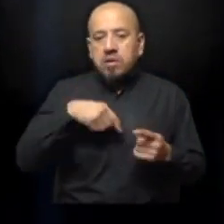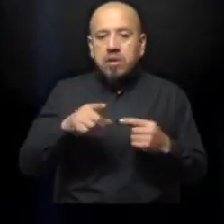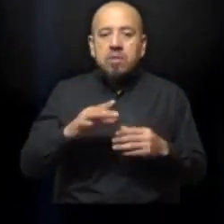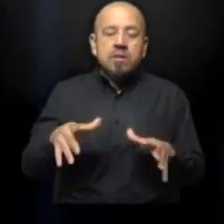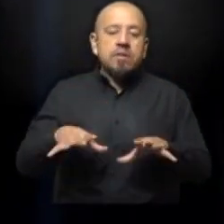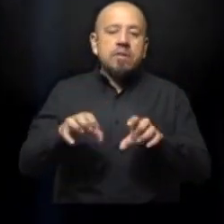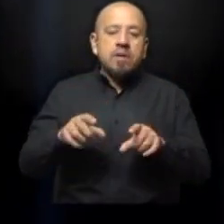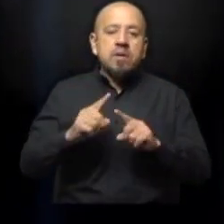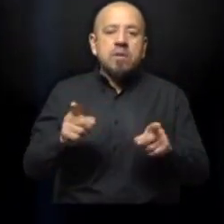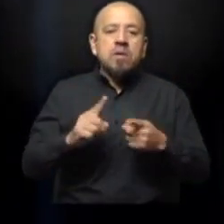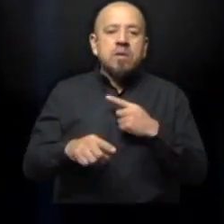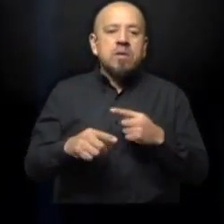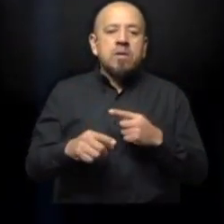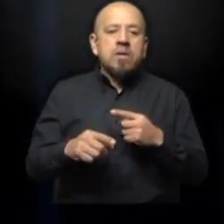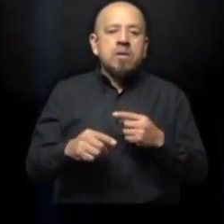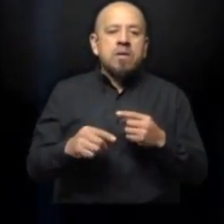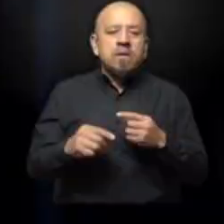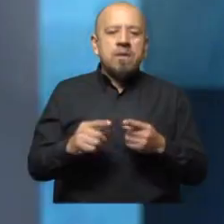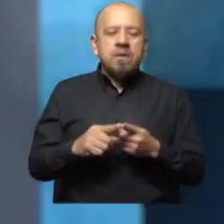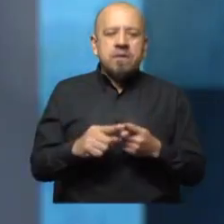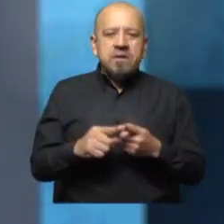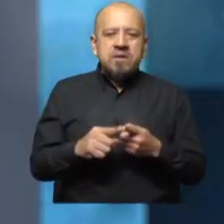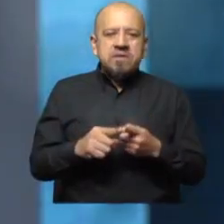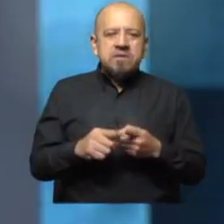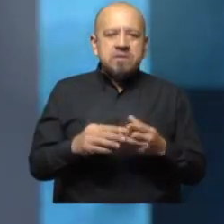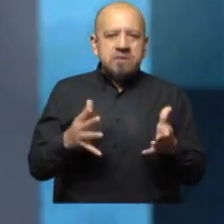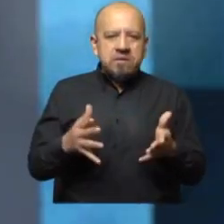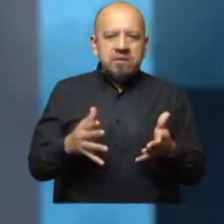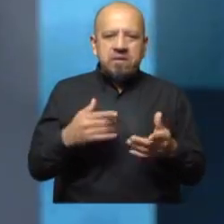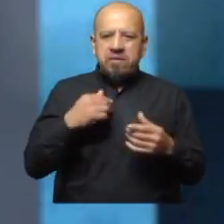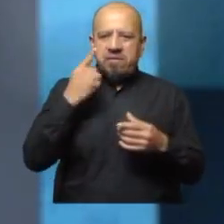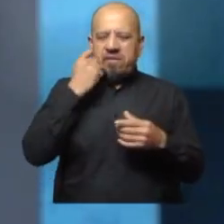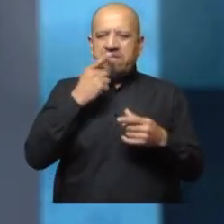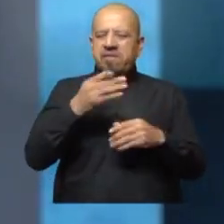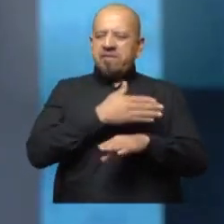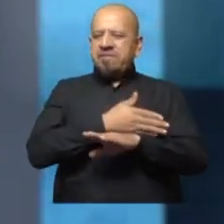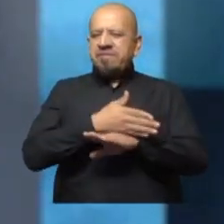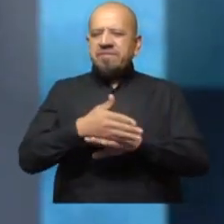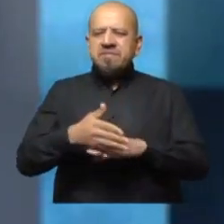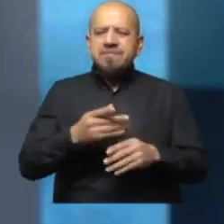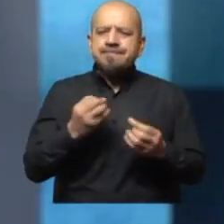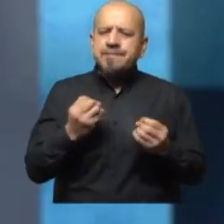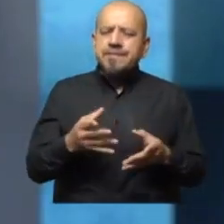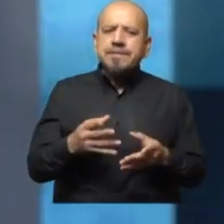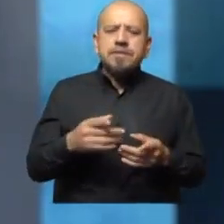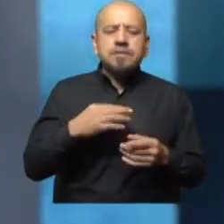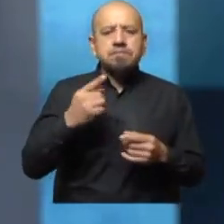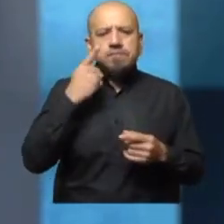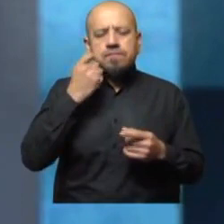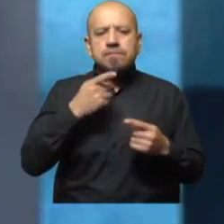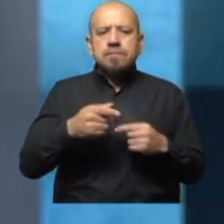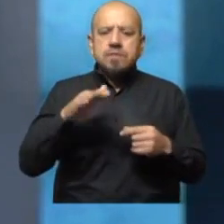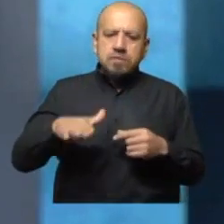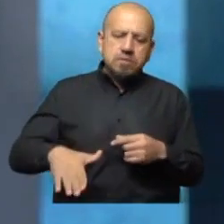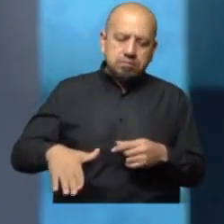o prefiero no vivir en montevideo sí igual lo fui descubriendo con el tiempo porque cuando uno nace y es criado